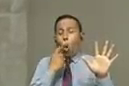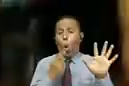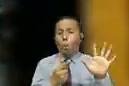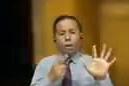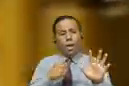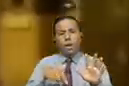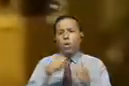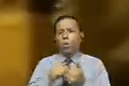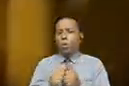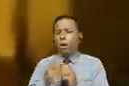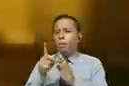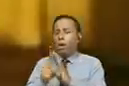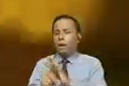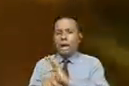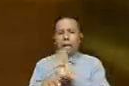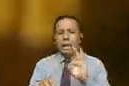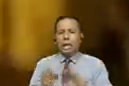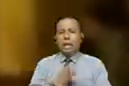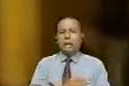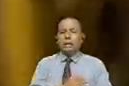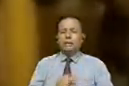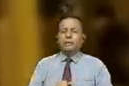hoy.